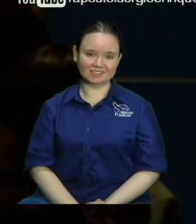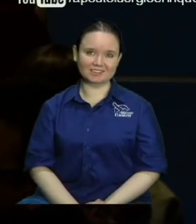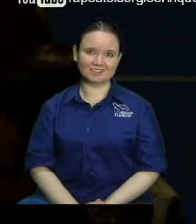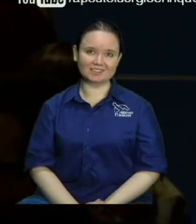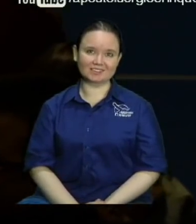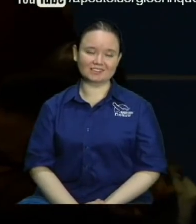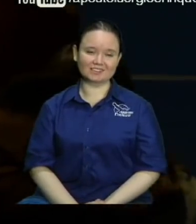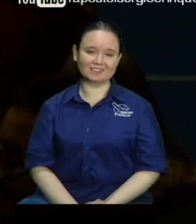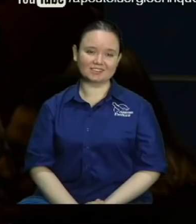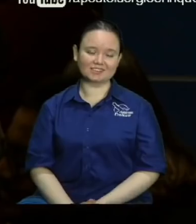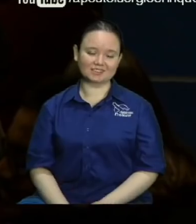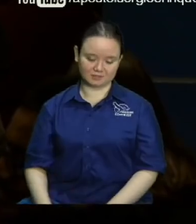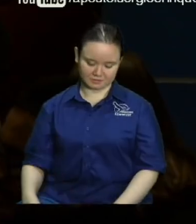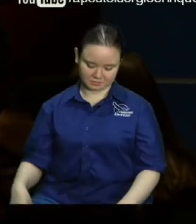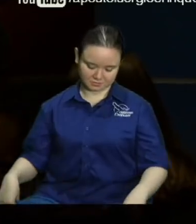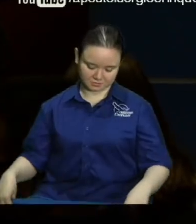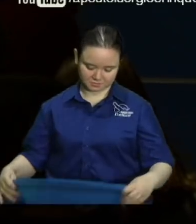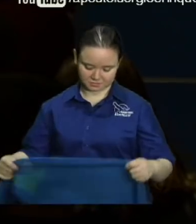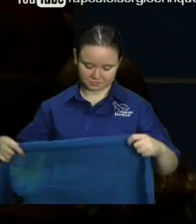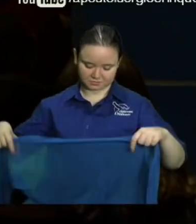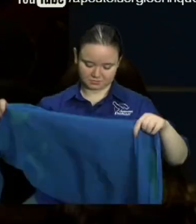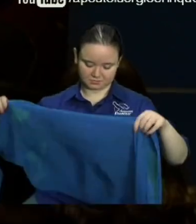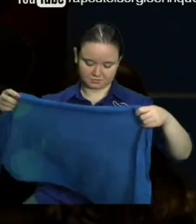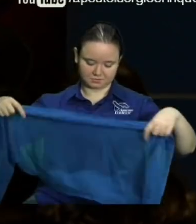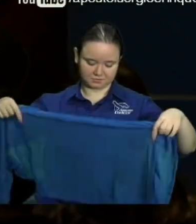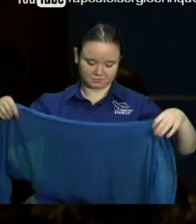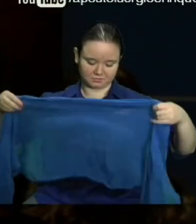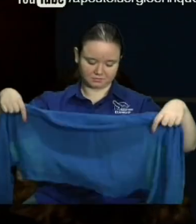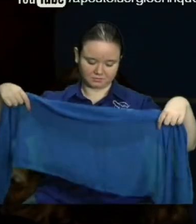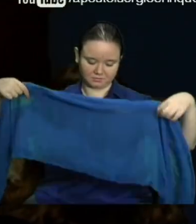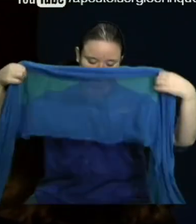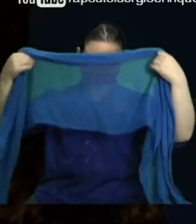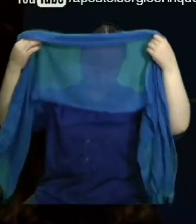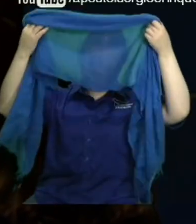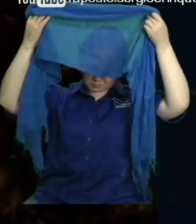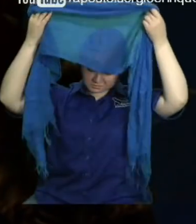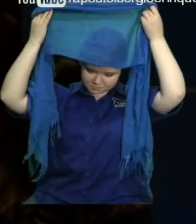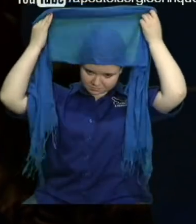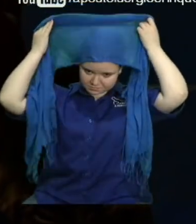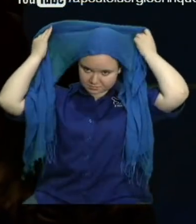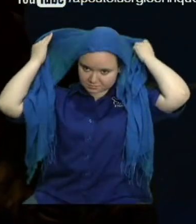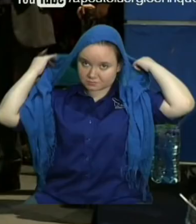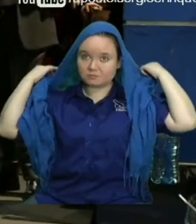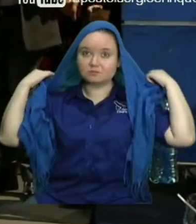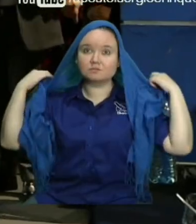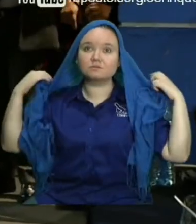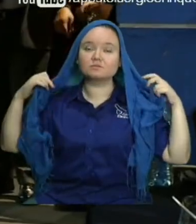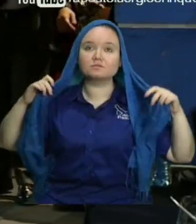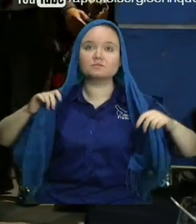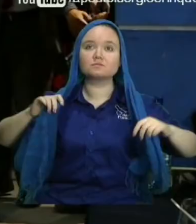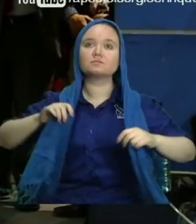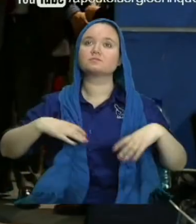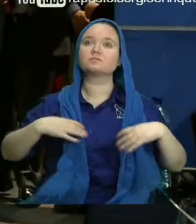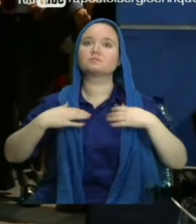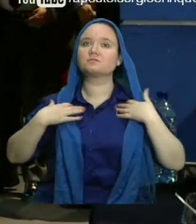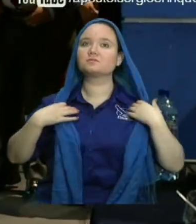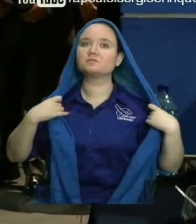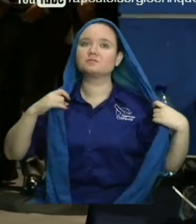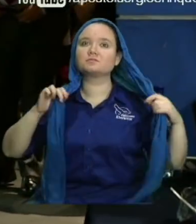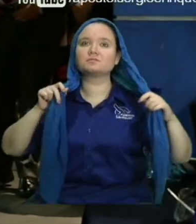Cierra tus ojos un momentito, porque como no veo, no sé si me voy a pasar, pero entonces por si me paso, mejor antes de tiempo.